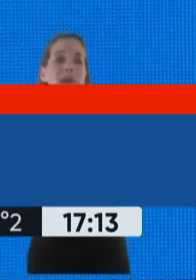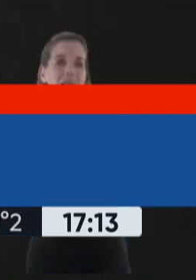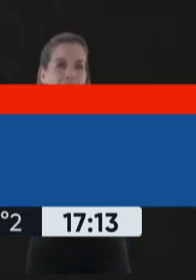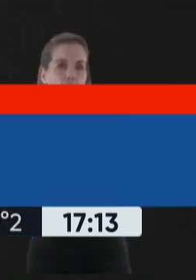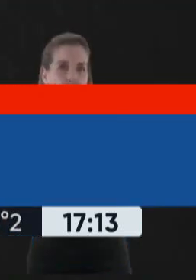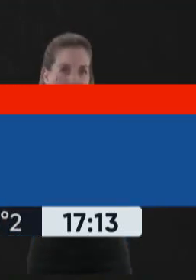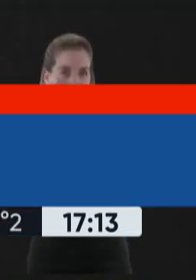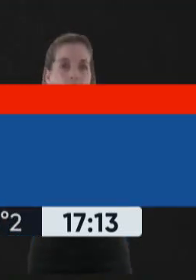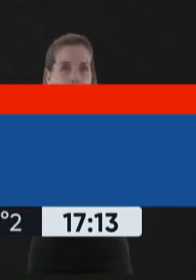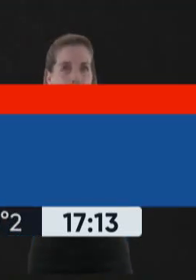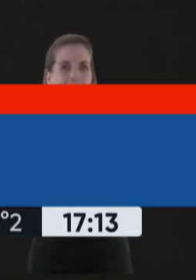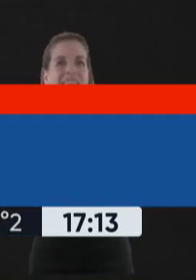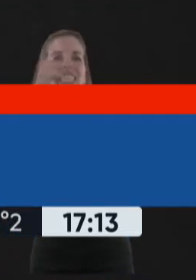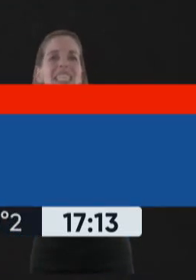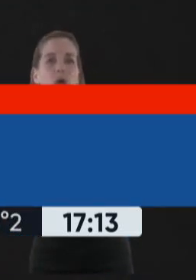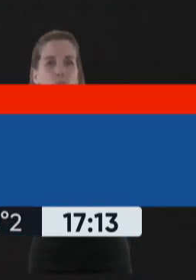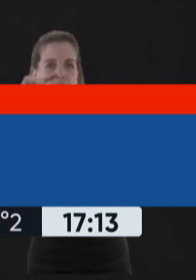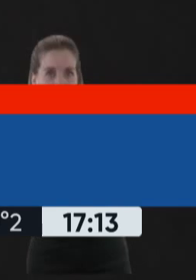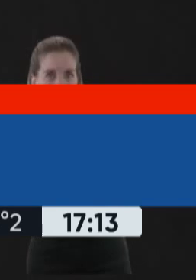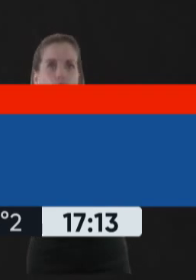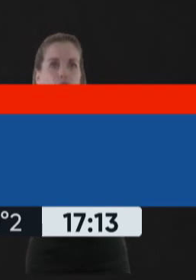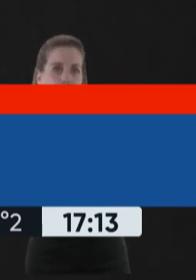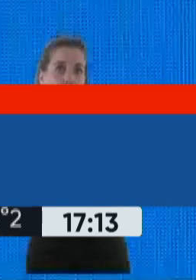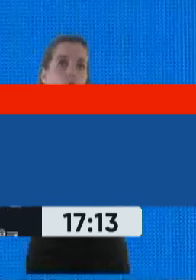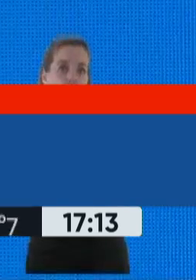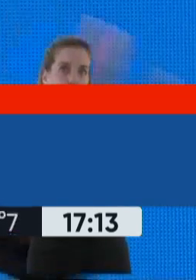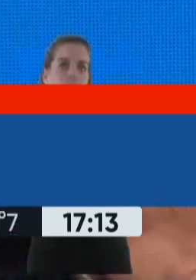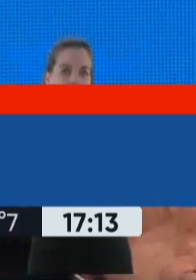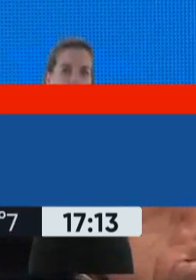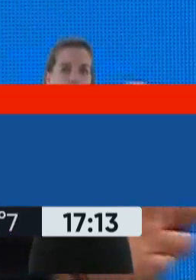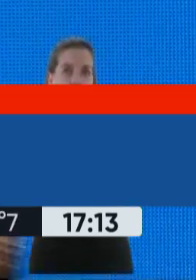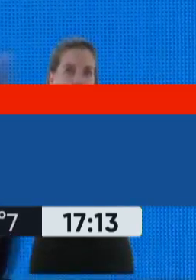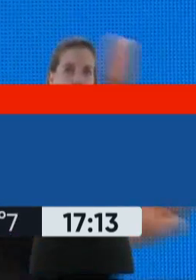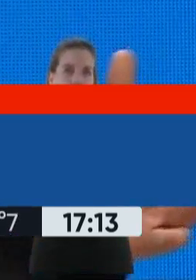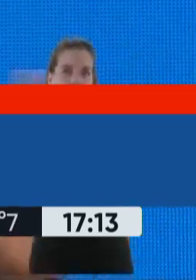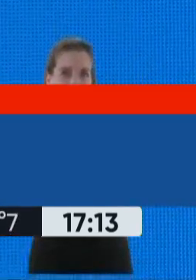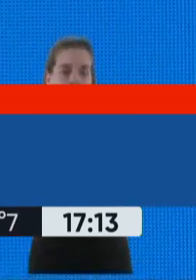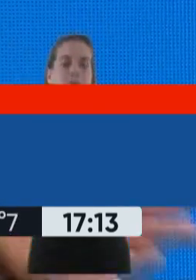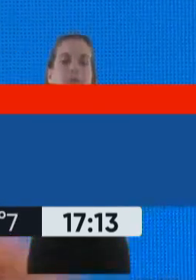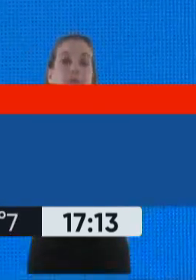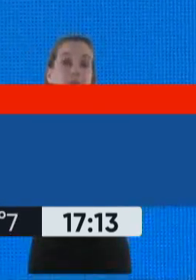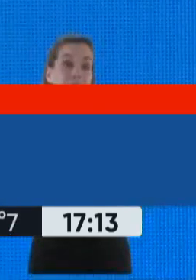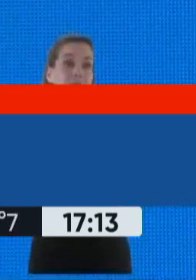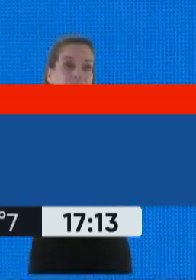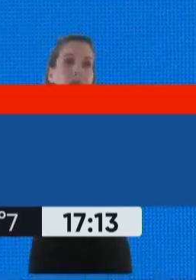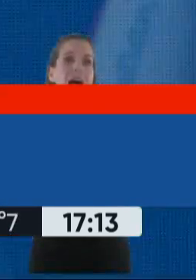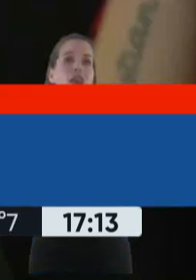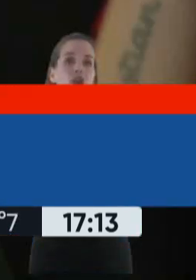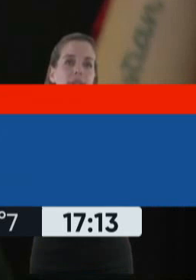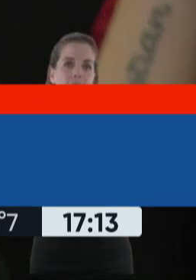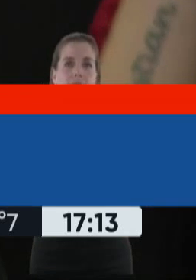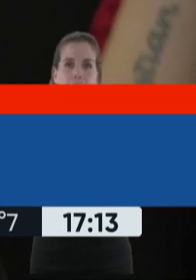están cumpliendo y avanzando con las dos dosis. Empezamos a vacunar a los adolescentes, que también era una nuestra